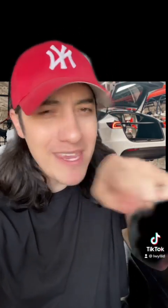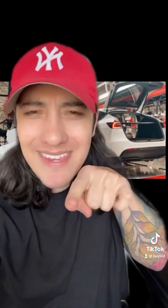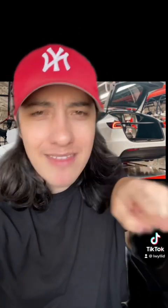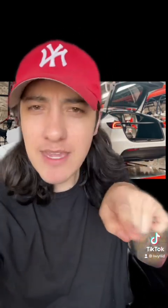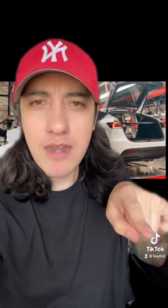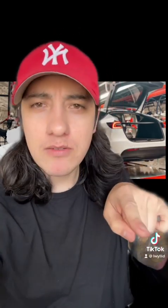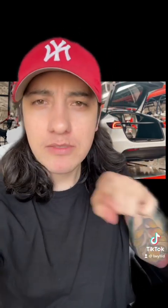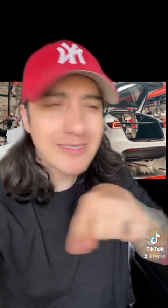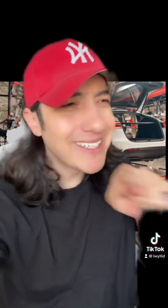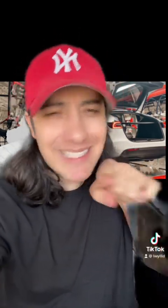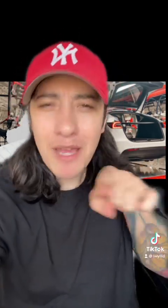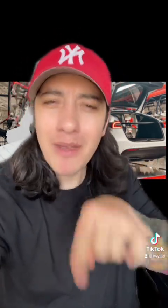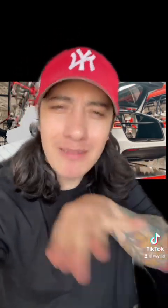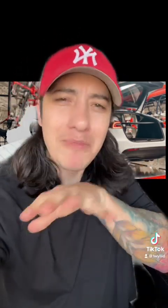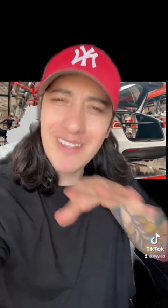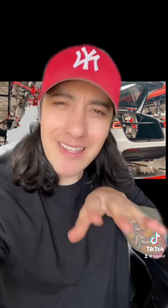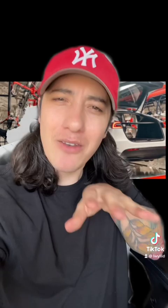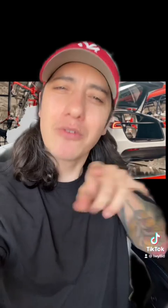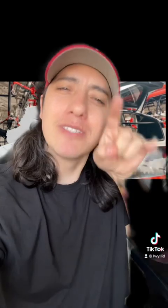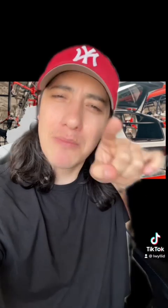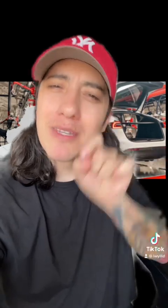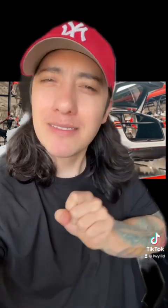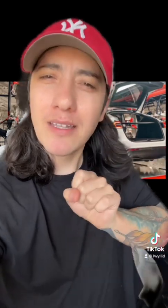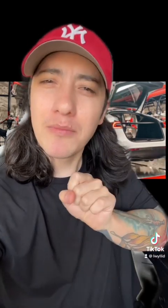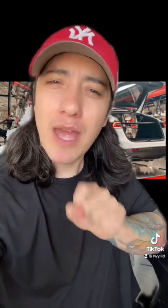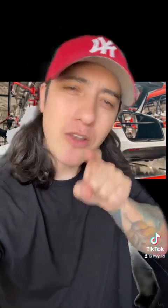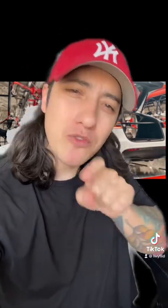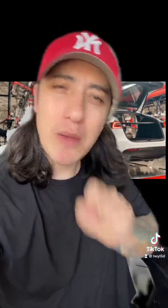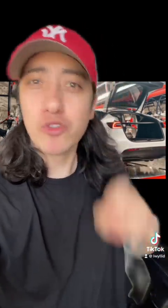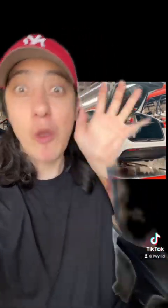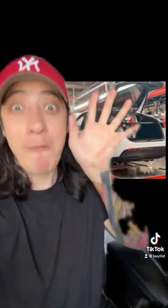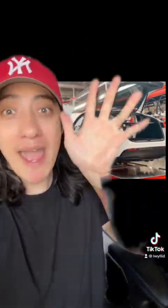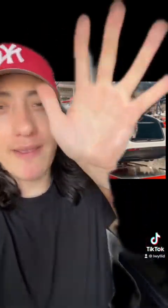que subo mi día diario. O sea, si quieres saber mi día diario, sígueme en Instagram. Ahí nos vemos. Bye.